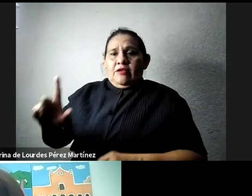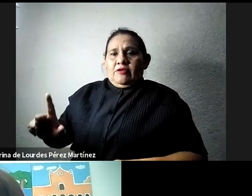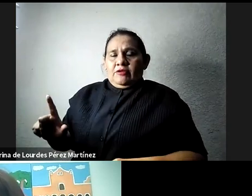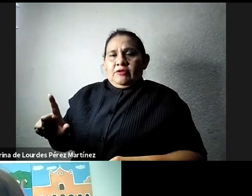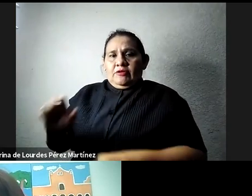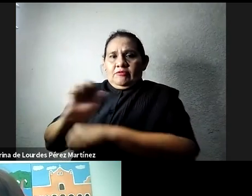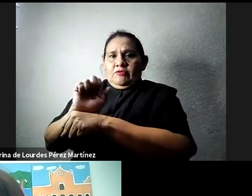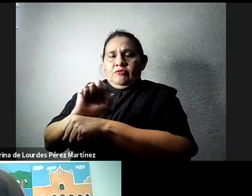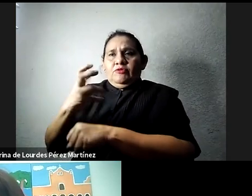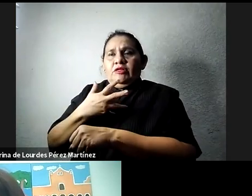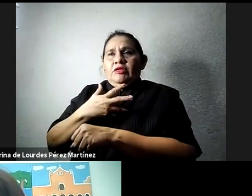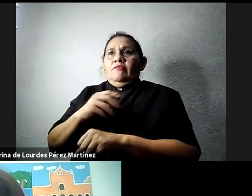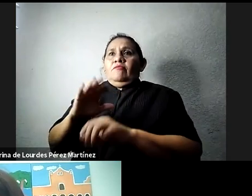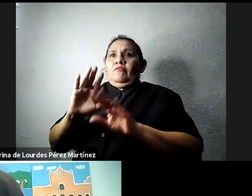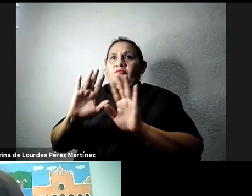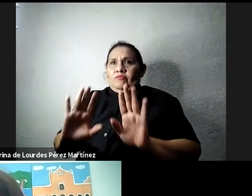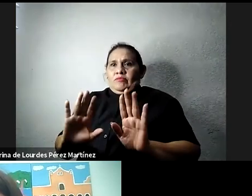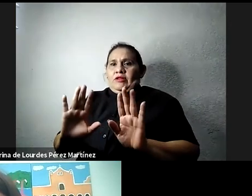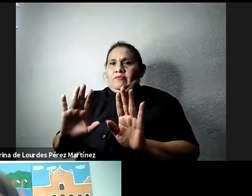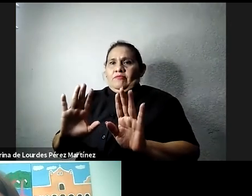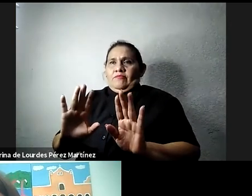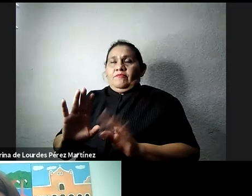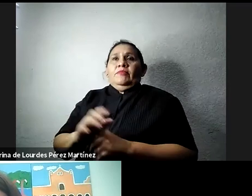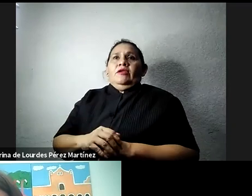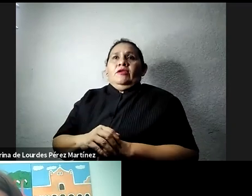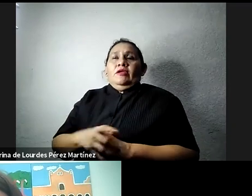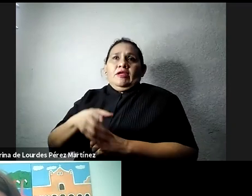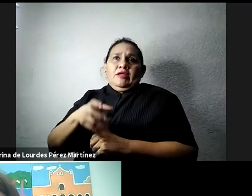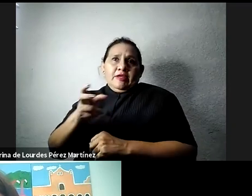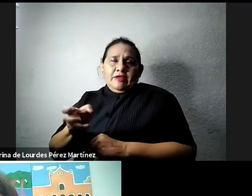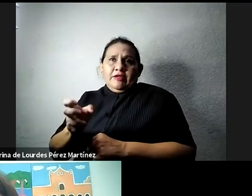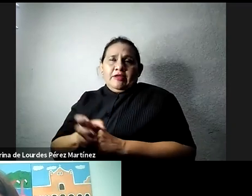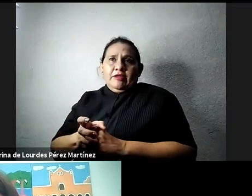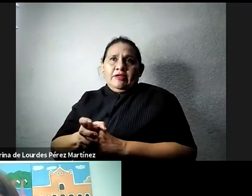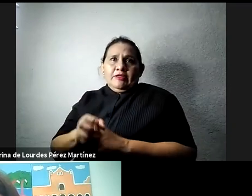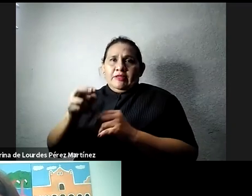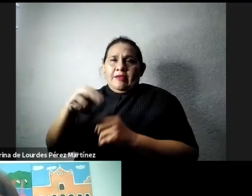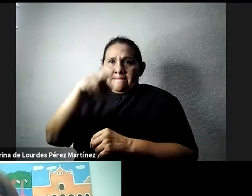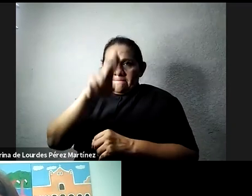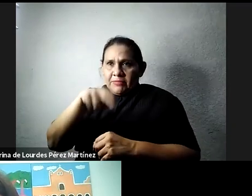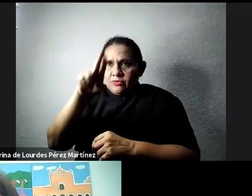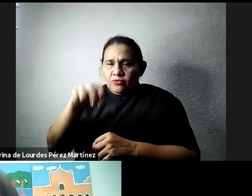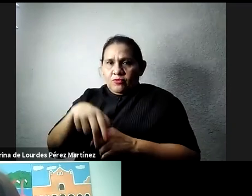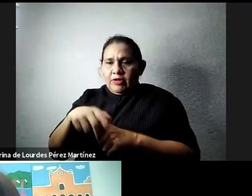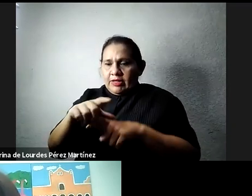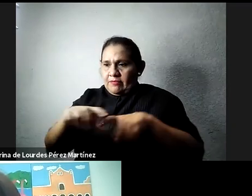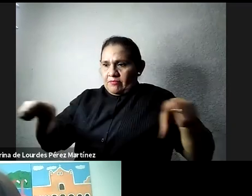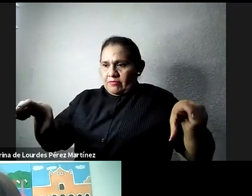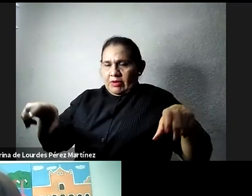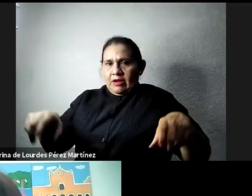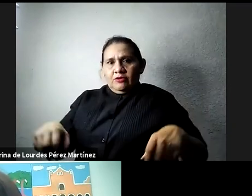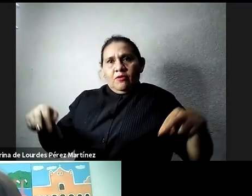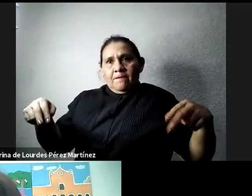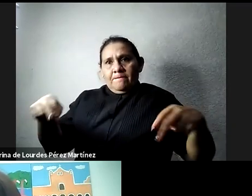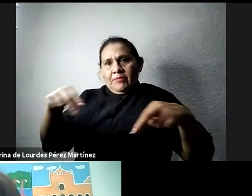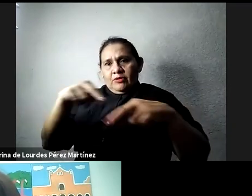se tiene que parar, ¿no? Entonces, la pintura del cruce peatonal es muy importante para muchas